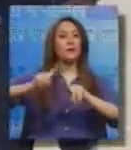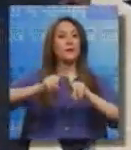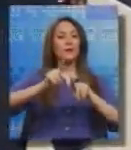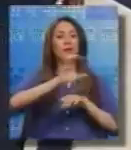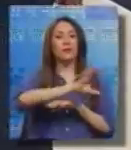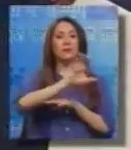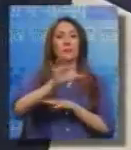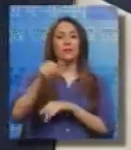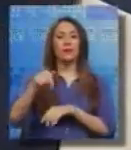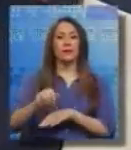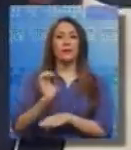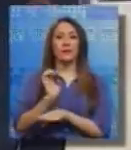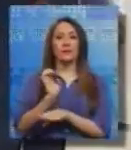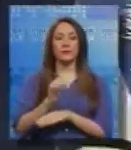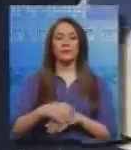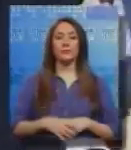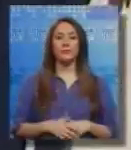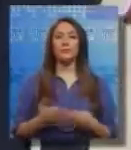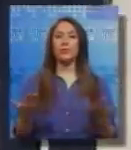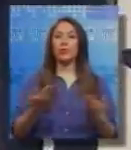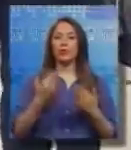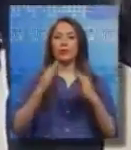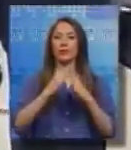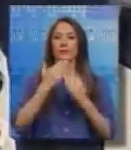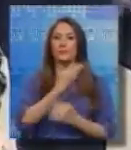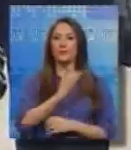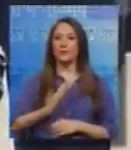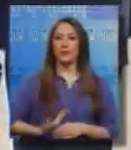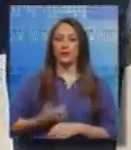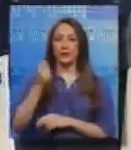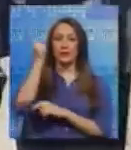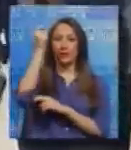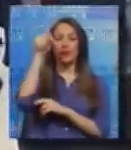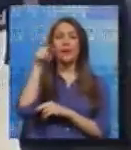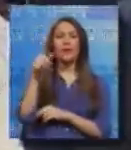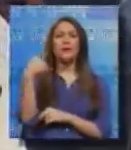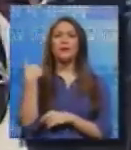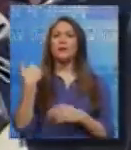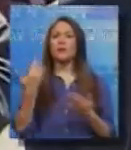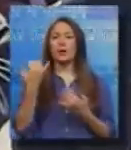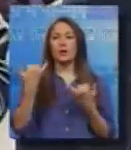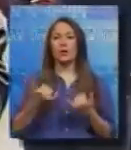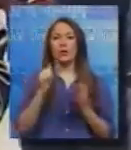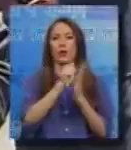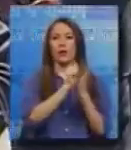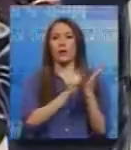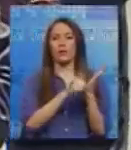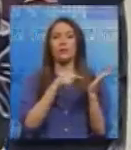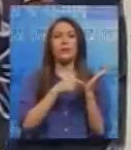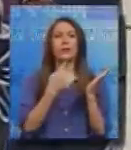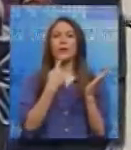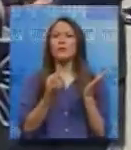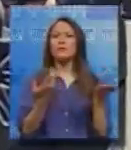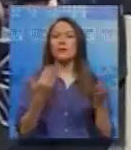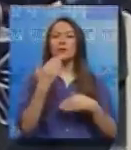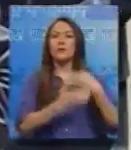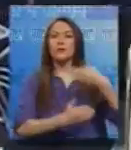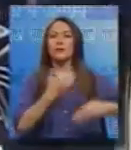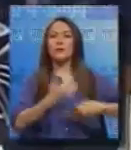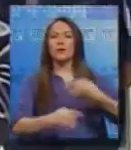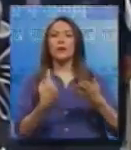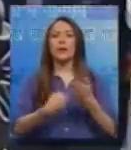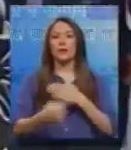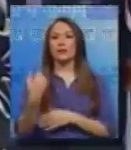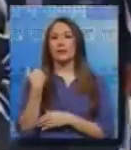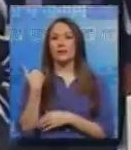sectores del transporte del país en el Palacio de Carondelet. Una agenda que ha permitido también el día de hoy corroborar cuáles han sido los avances que se han